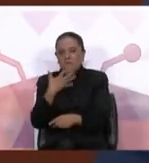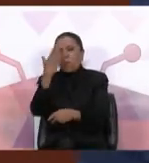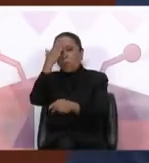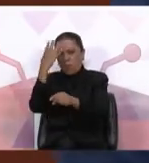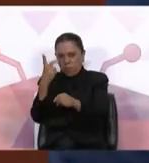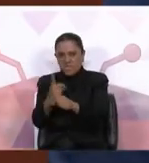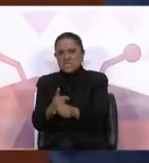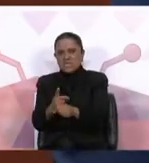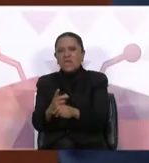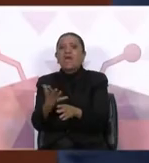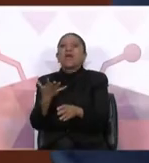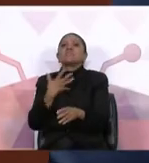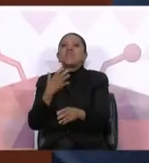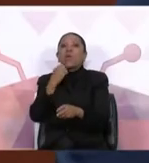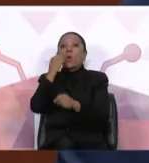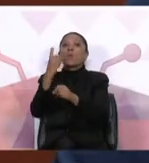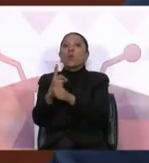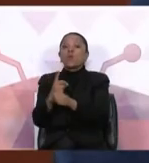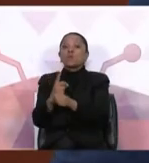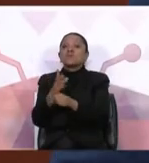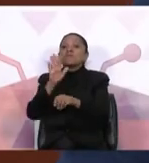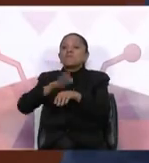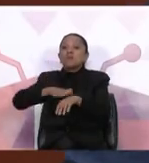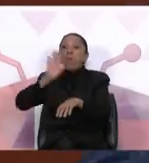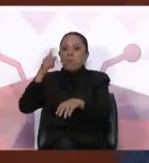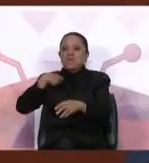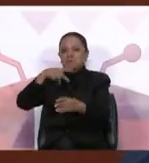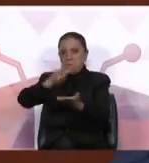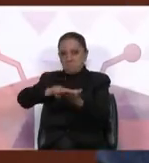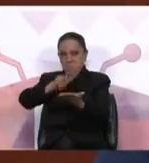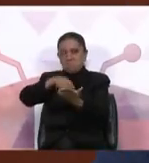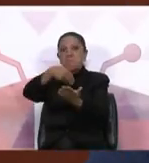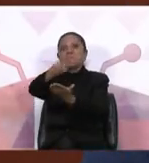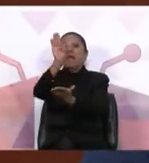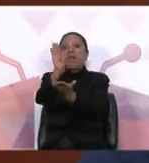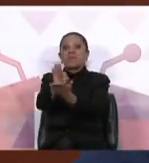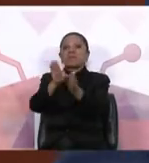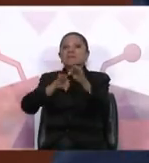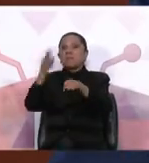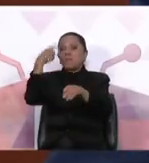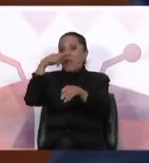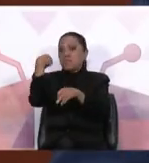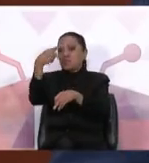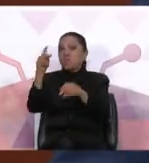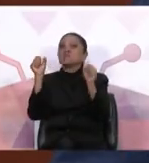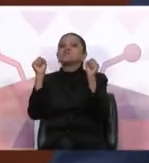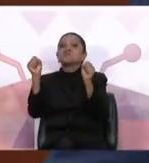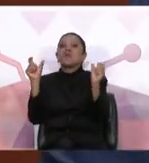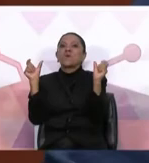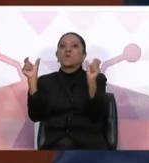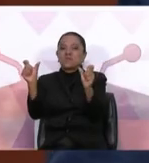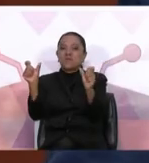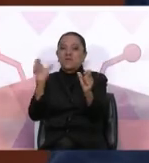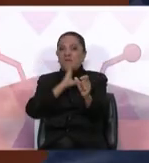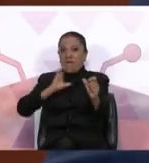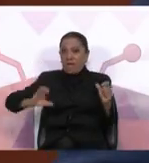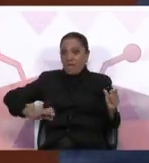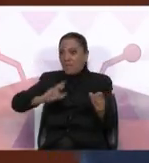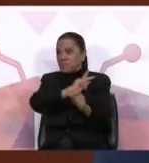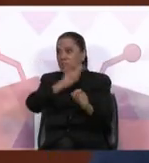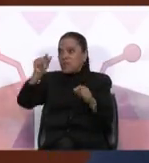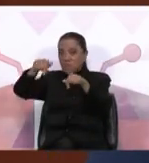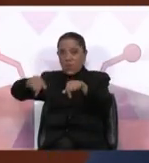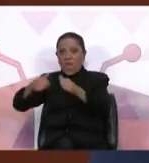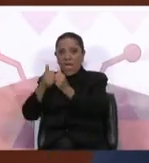tengo la voluntad y sobre todo la valentía para trabajar por tu seguridad de los candidatos que están aquí hoy